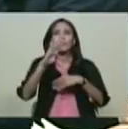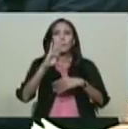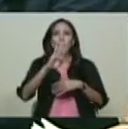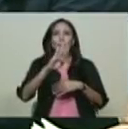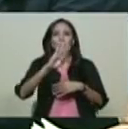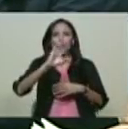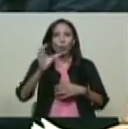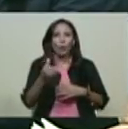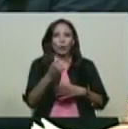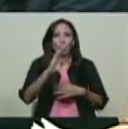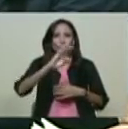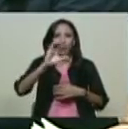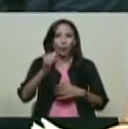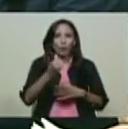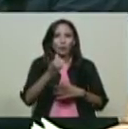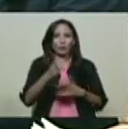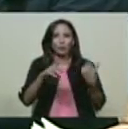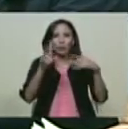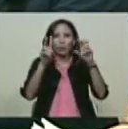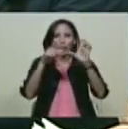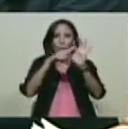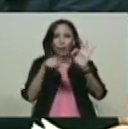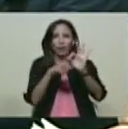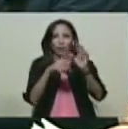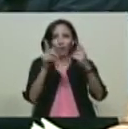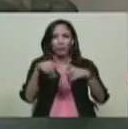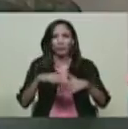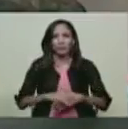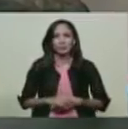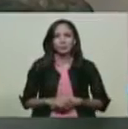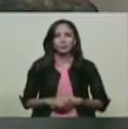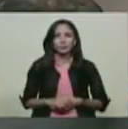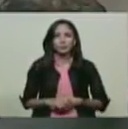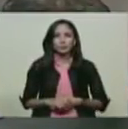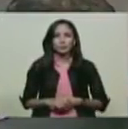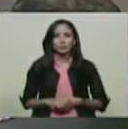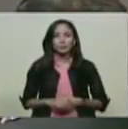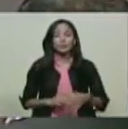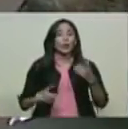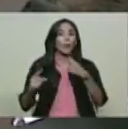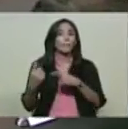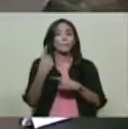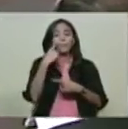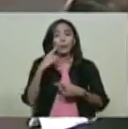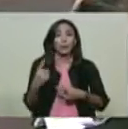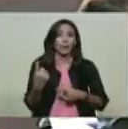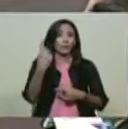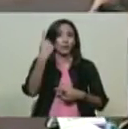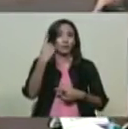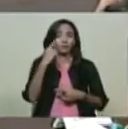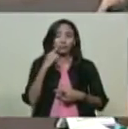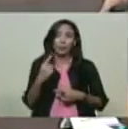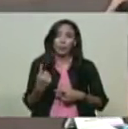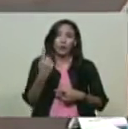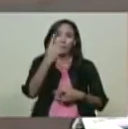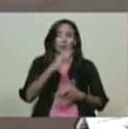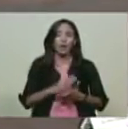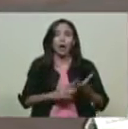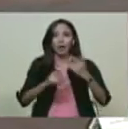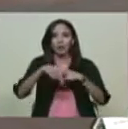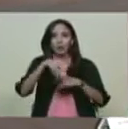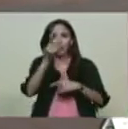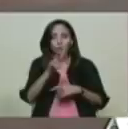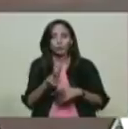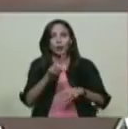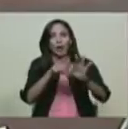Ethereum, entre otras famosas en el mundo. Ahora, es primera vez que se crea una criptomoneda desde un Estado nacional, desde